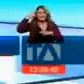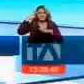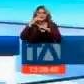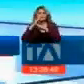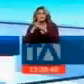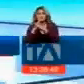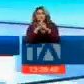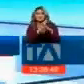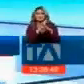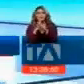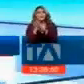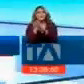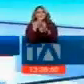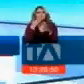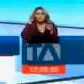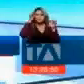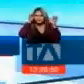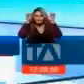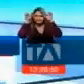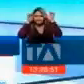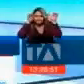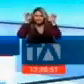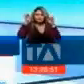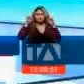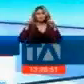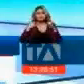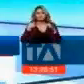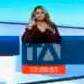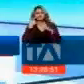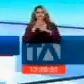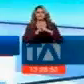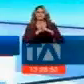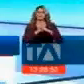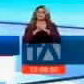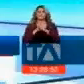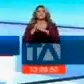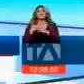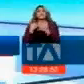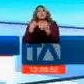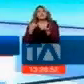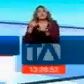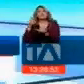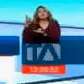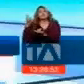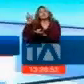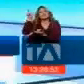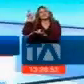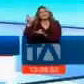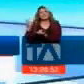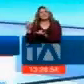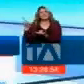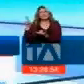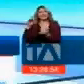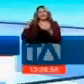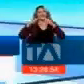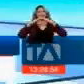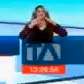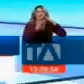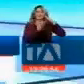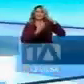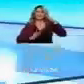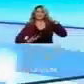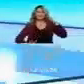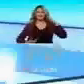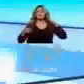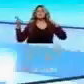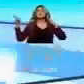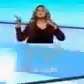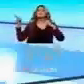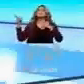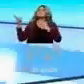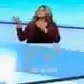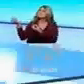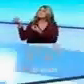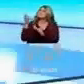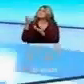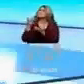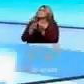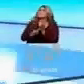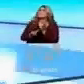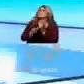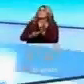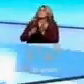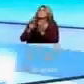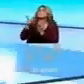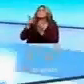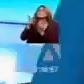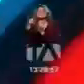tomamos contacto con Paul Coello, quien desde el Palacio de Gobierno nos brinda la información. Hola, Paul, buenas tardes. Cuéntanos, por favor, ¿qué se dijo